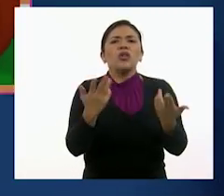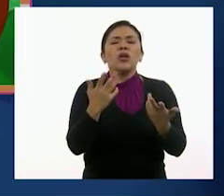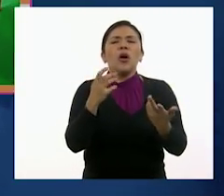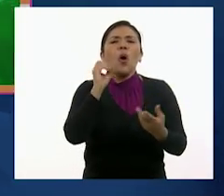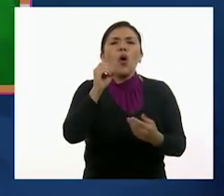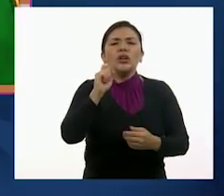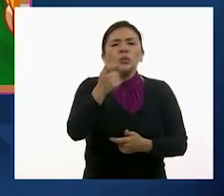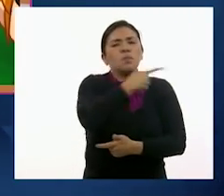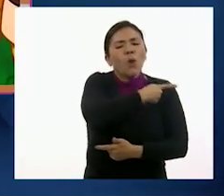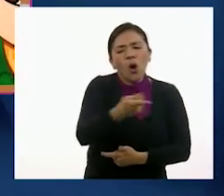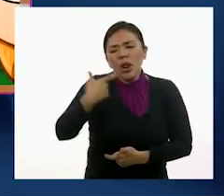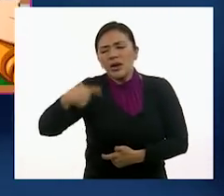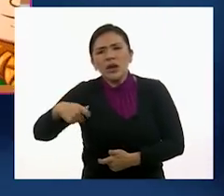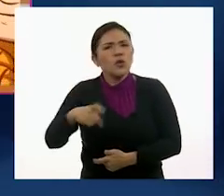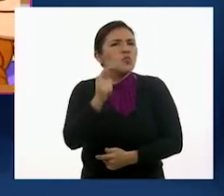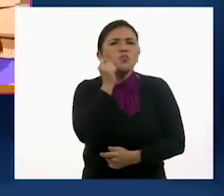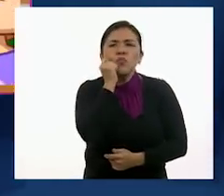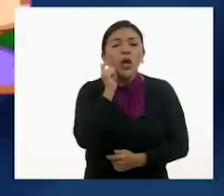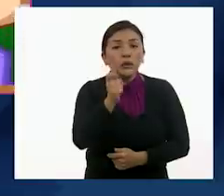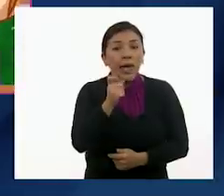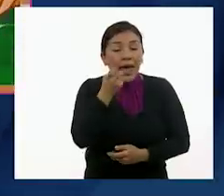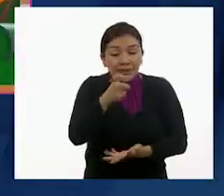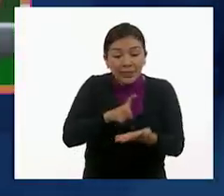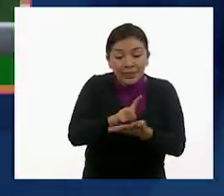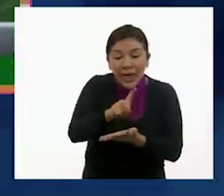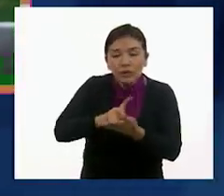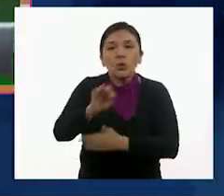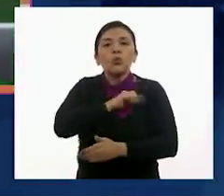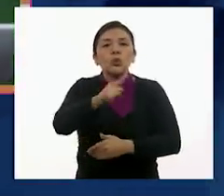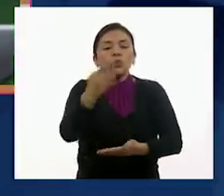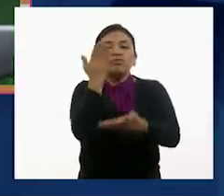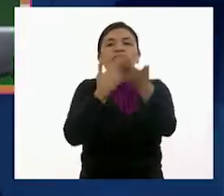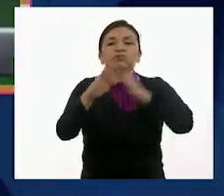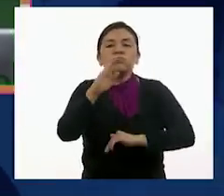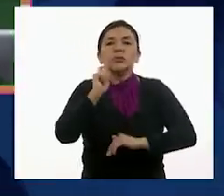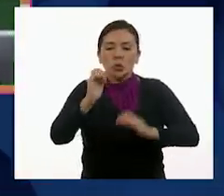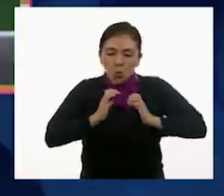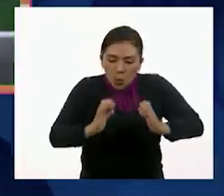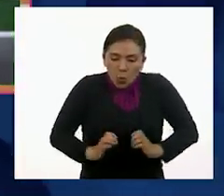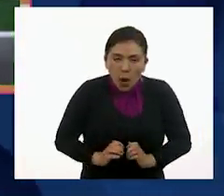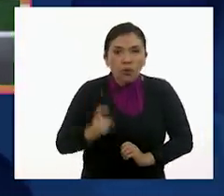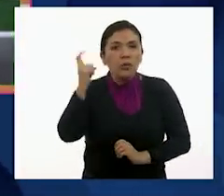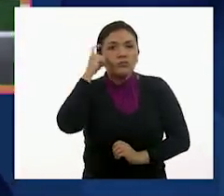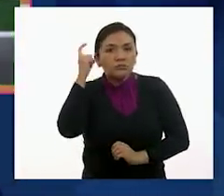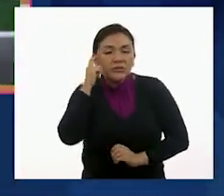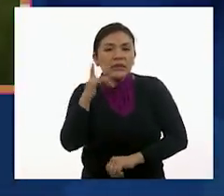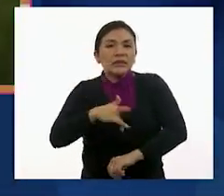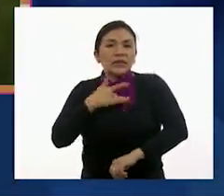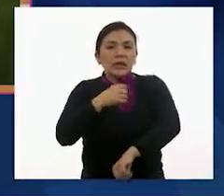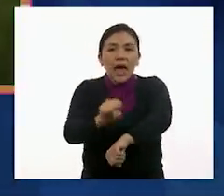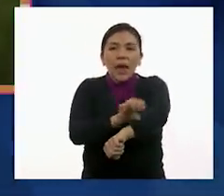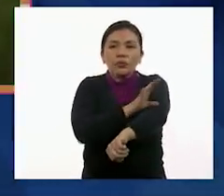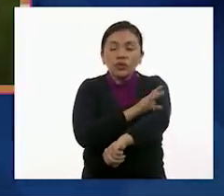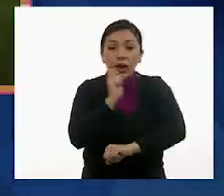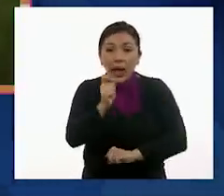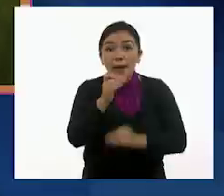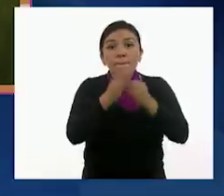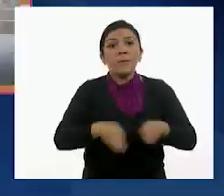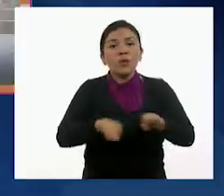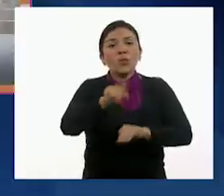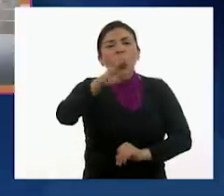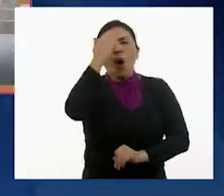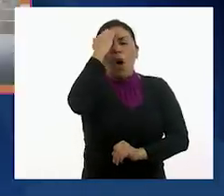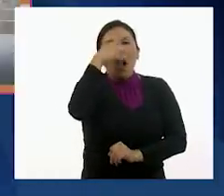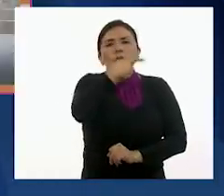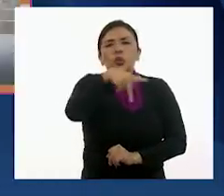social o económica. Estos derechos permiten nuestro desarrollo físico, mental, emocional y social. Es importante que